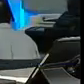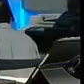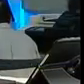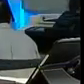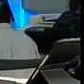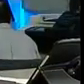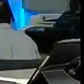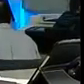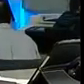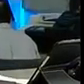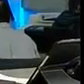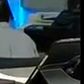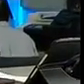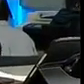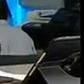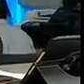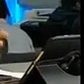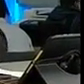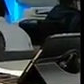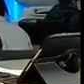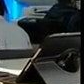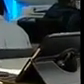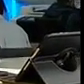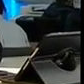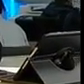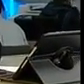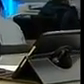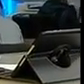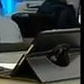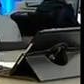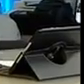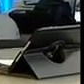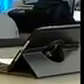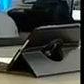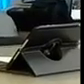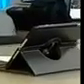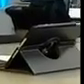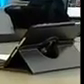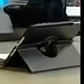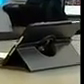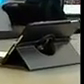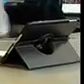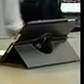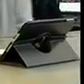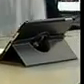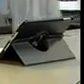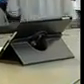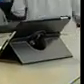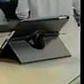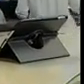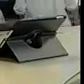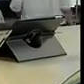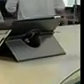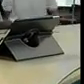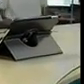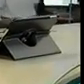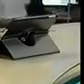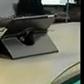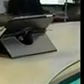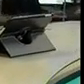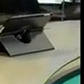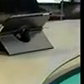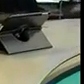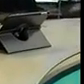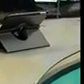de Defensa del Parlamento, que algunos han señalado no ha sabido manejar, digamos, la